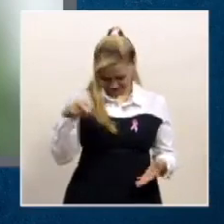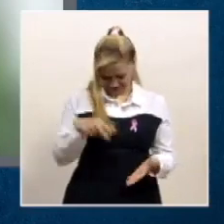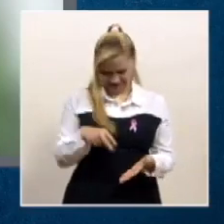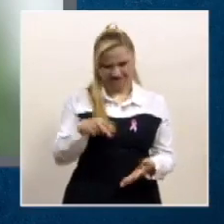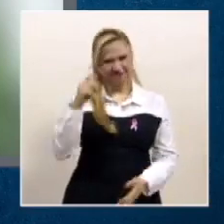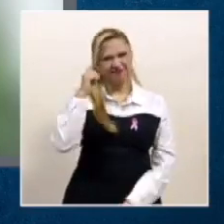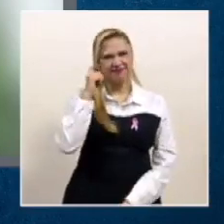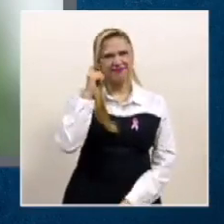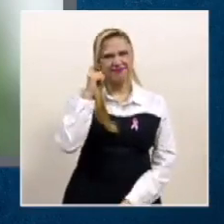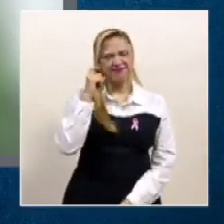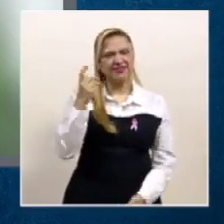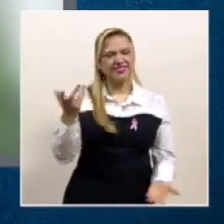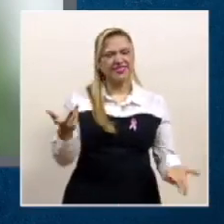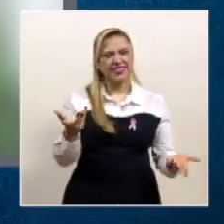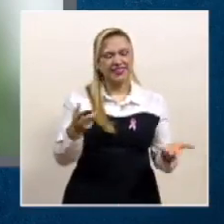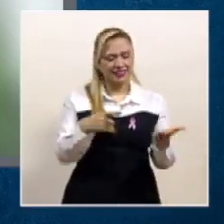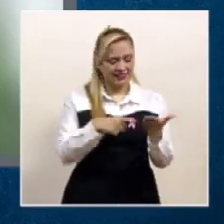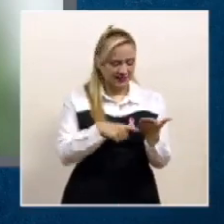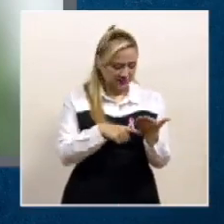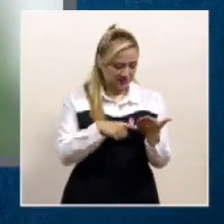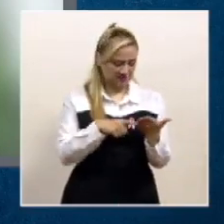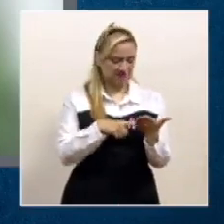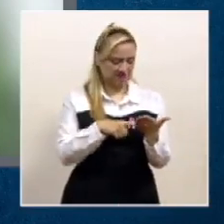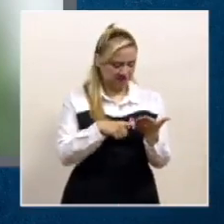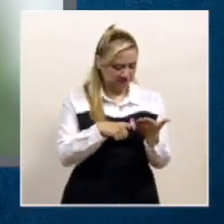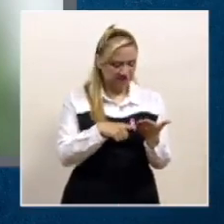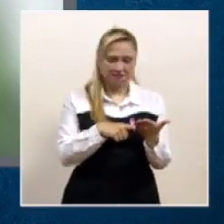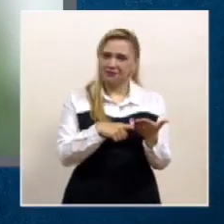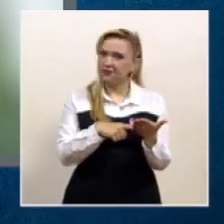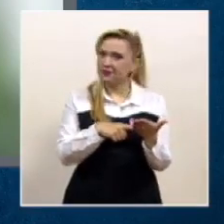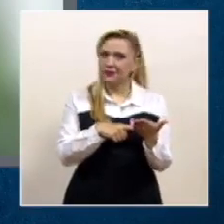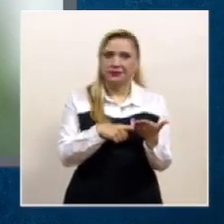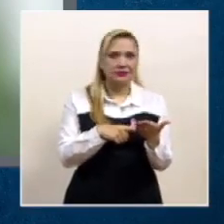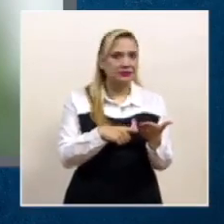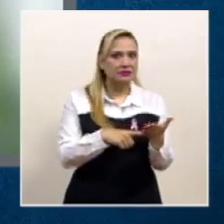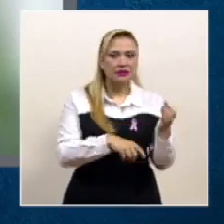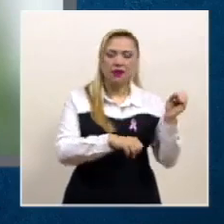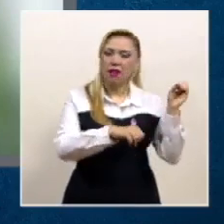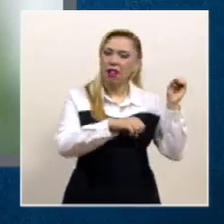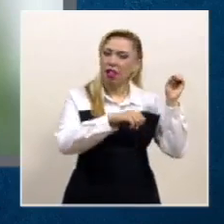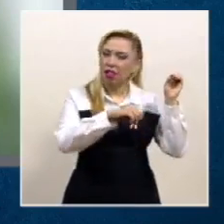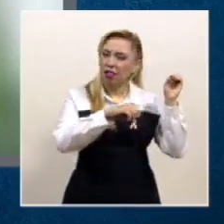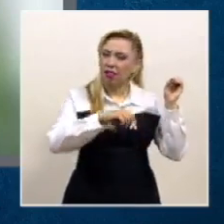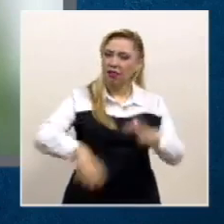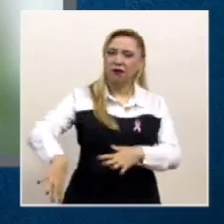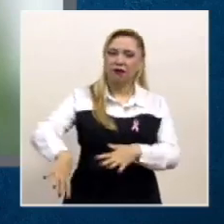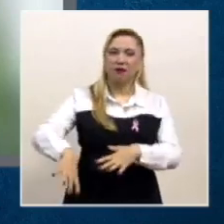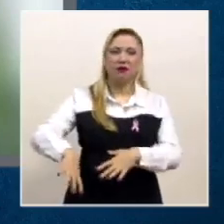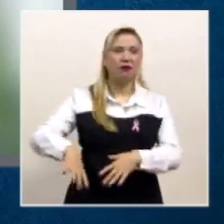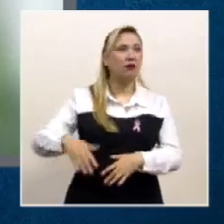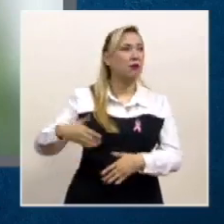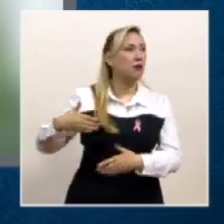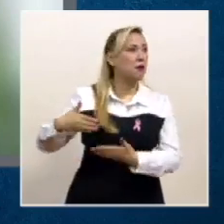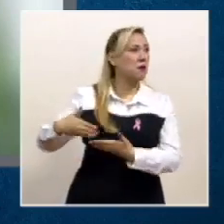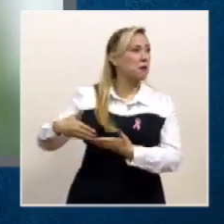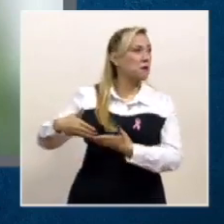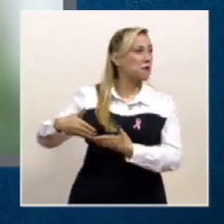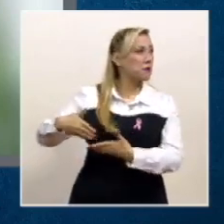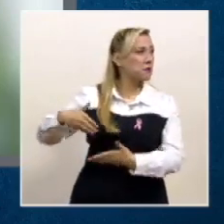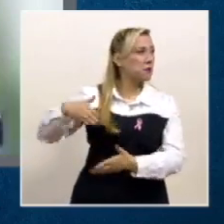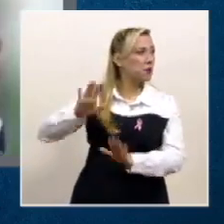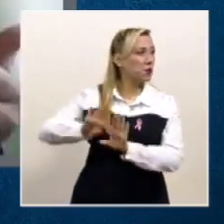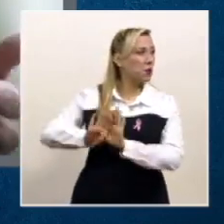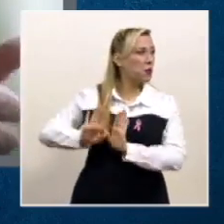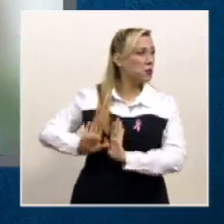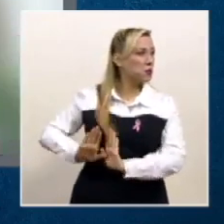poquito nuevamente pues el rezago o el abandono que tiene el tema dentro del sistema interamericano.